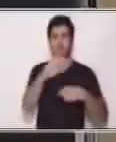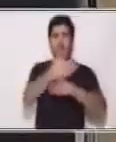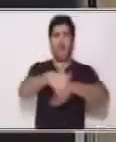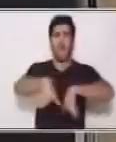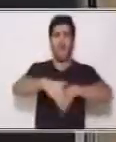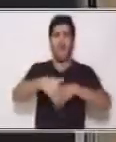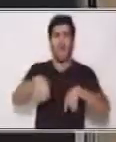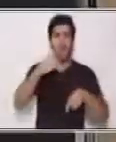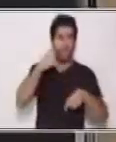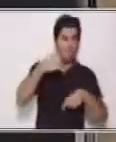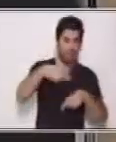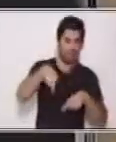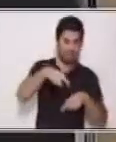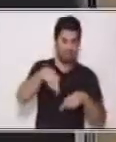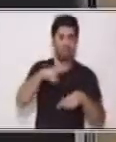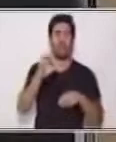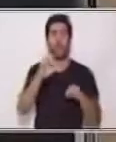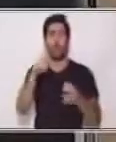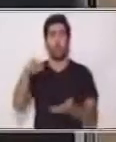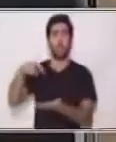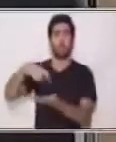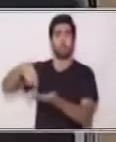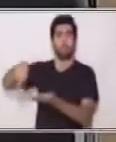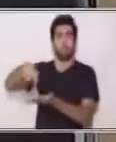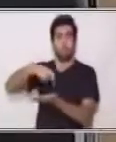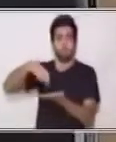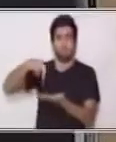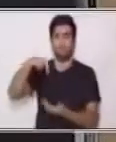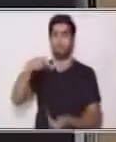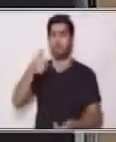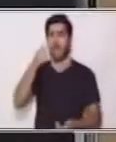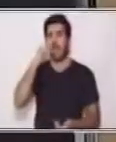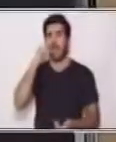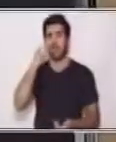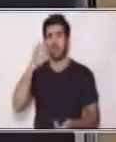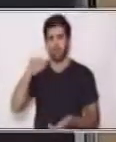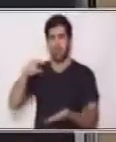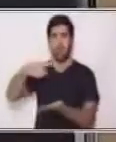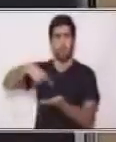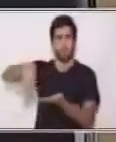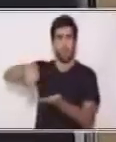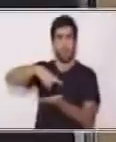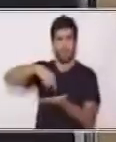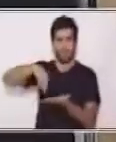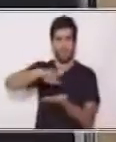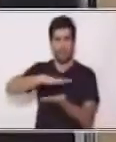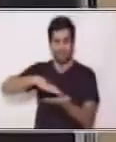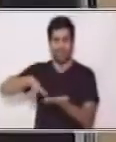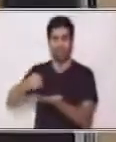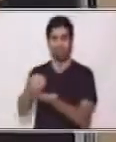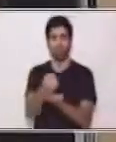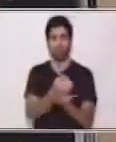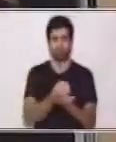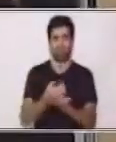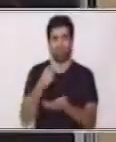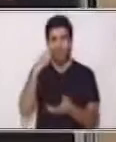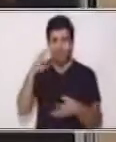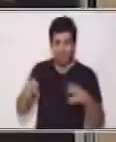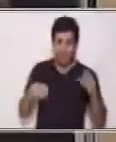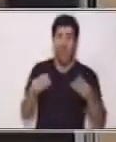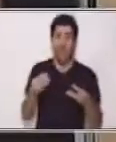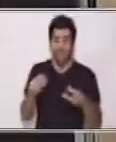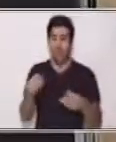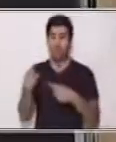encontrar en frente de tu casa dos piedras? Observa. Las piedras tienen